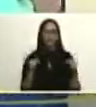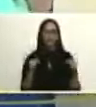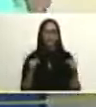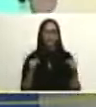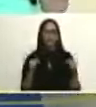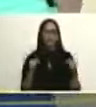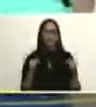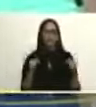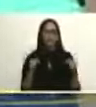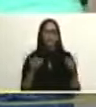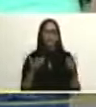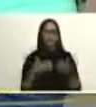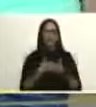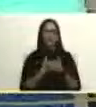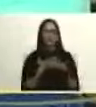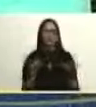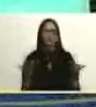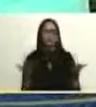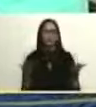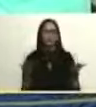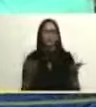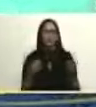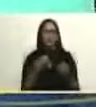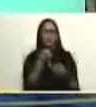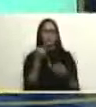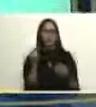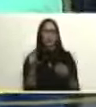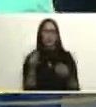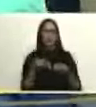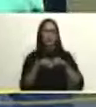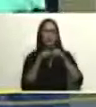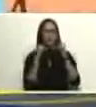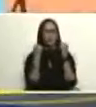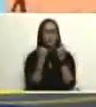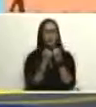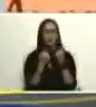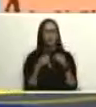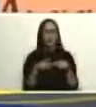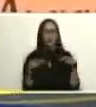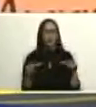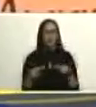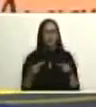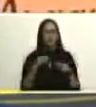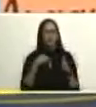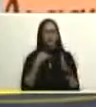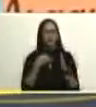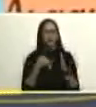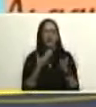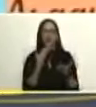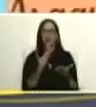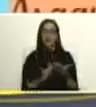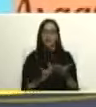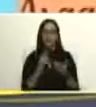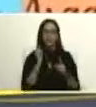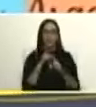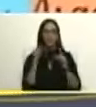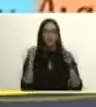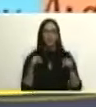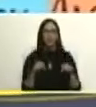la dotación, ¿verdad?, para varias áreas y espacios de nuestra institución. Agradecidos enormemente desde acá,